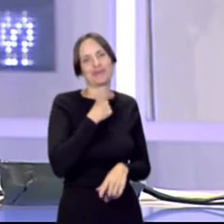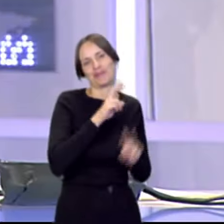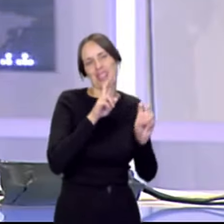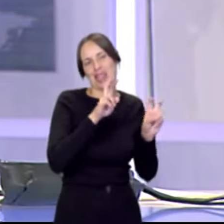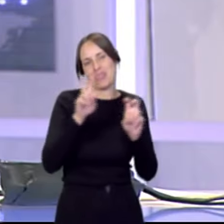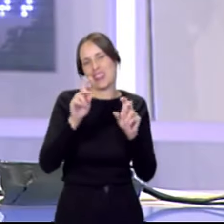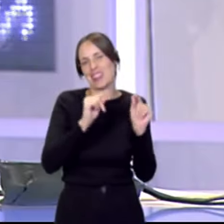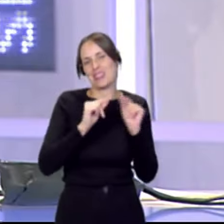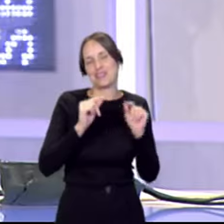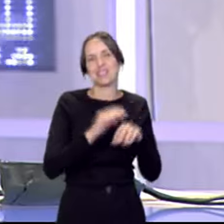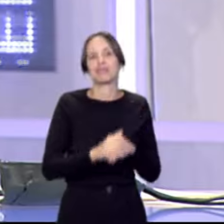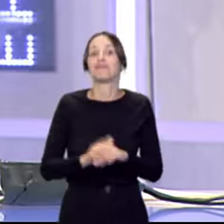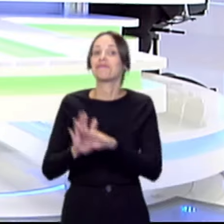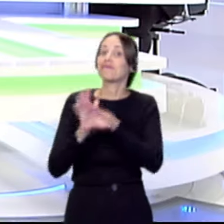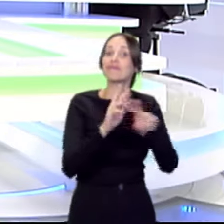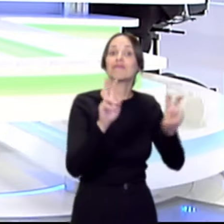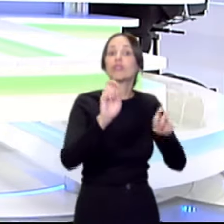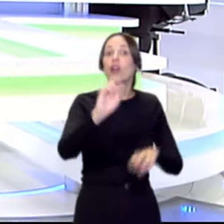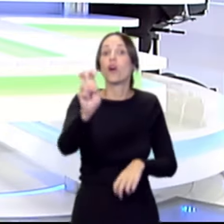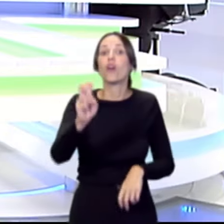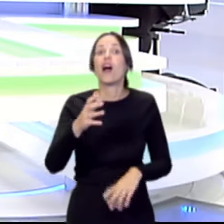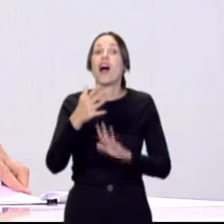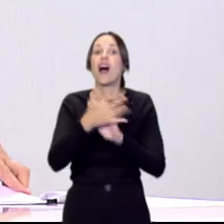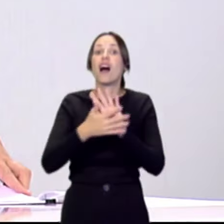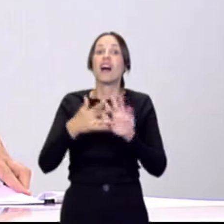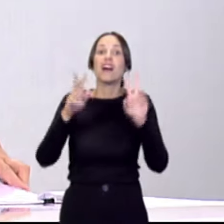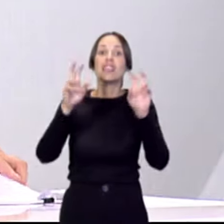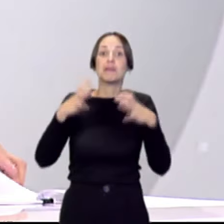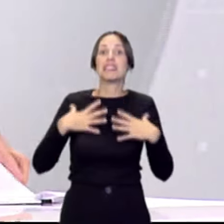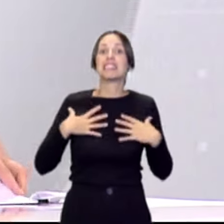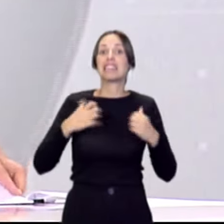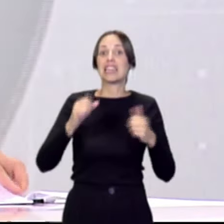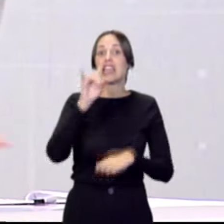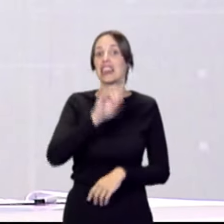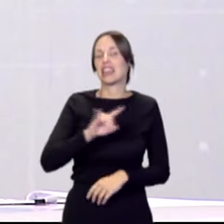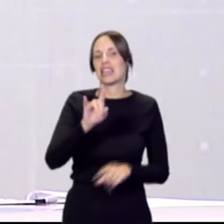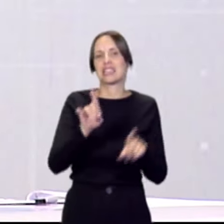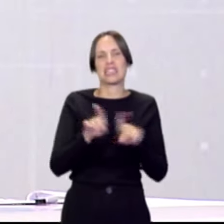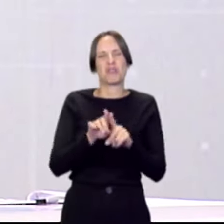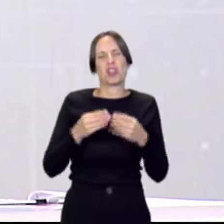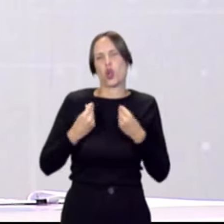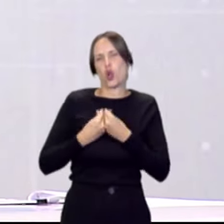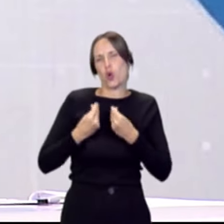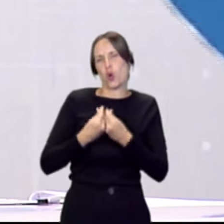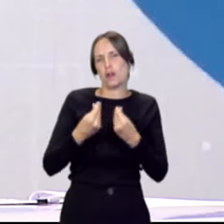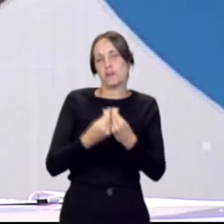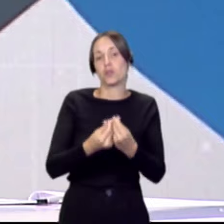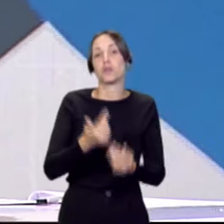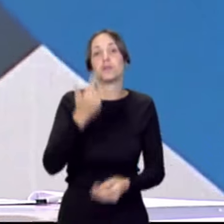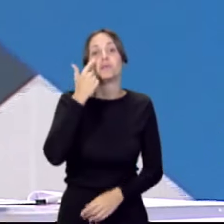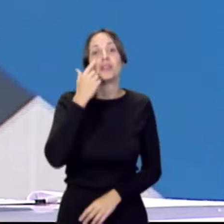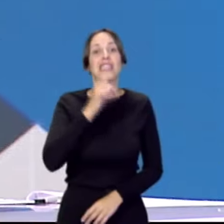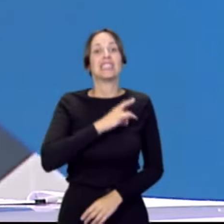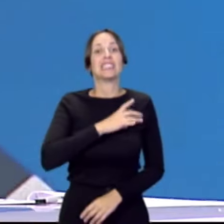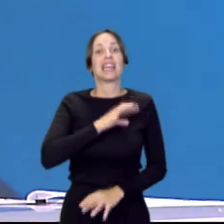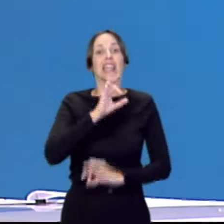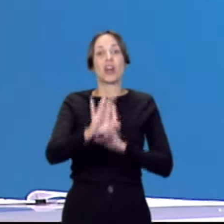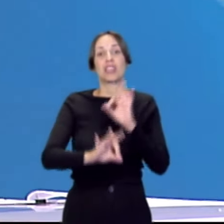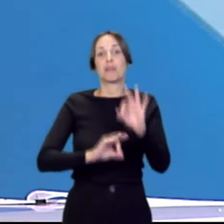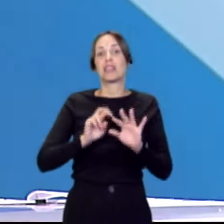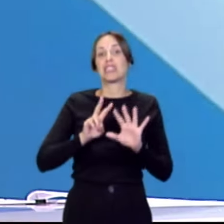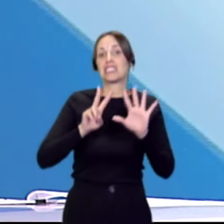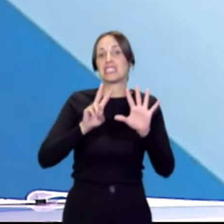Y vamos con otro, vamos a hablar ahora del colapso en la sanidad canaria. Fíjense, es lo que denuncia el sindicato Asamblea